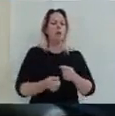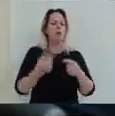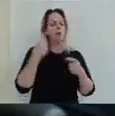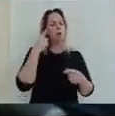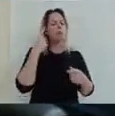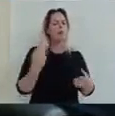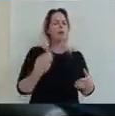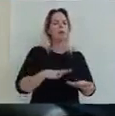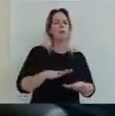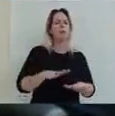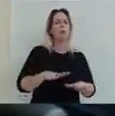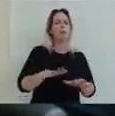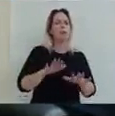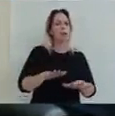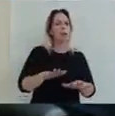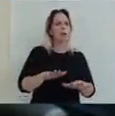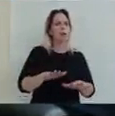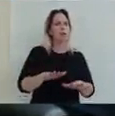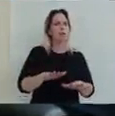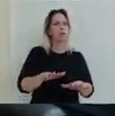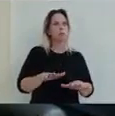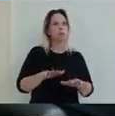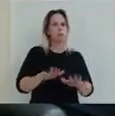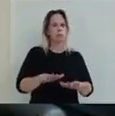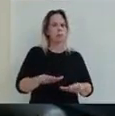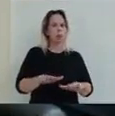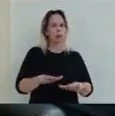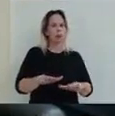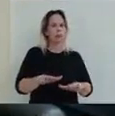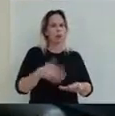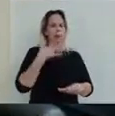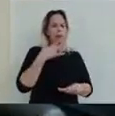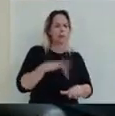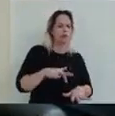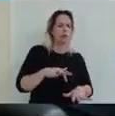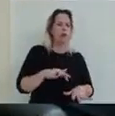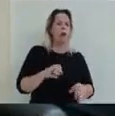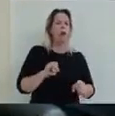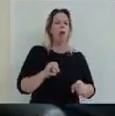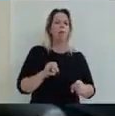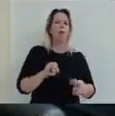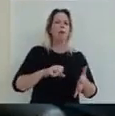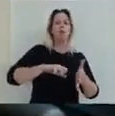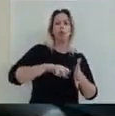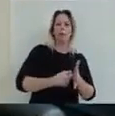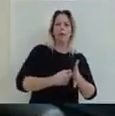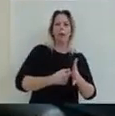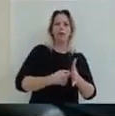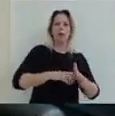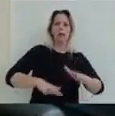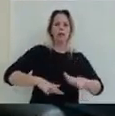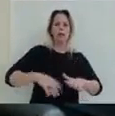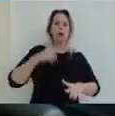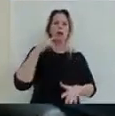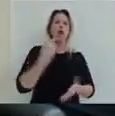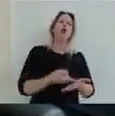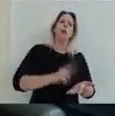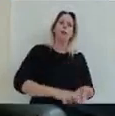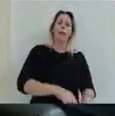con 30 y pico más de infectados. Así que yo creo que nosotros consideramos que no es oportuno